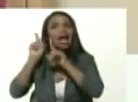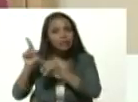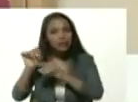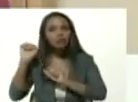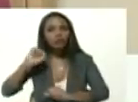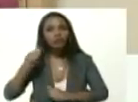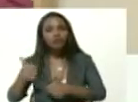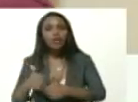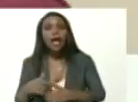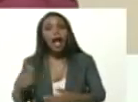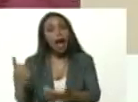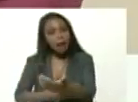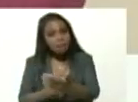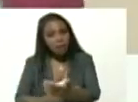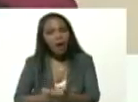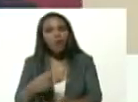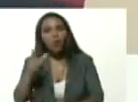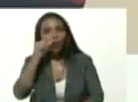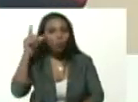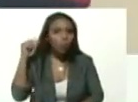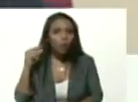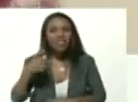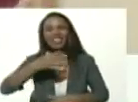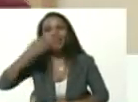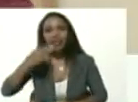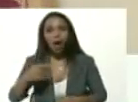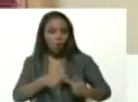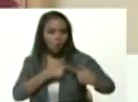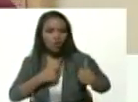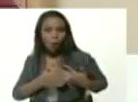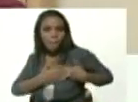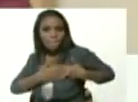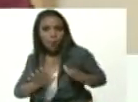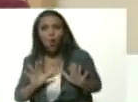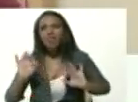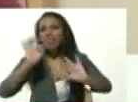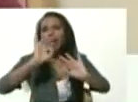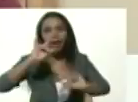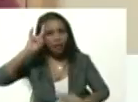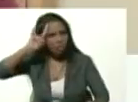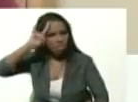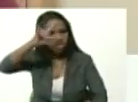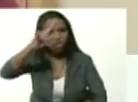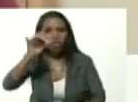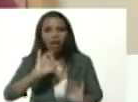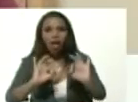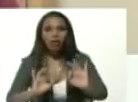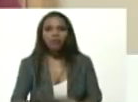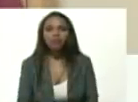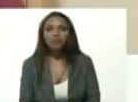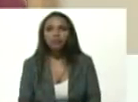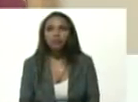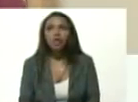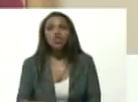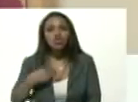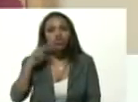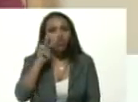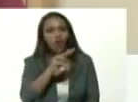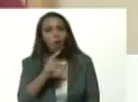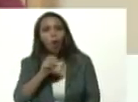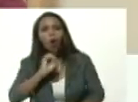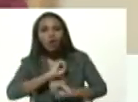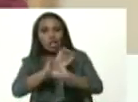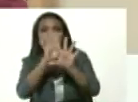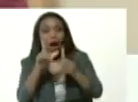entre hermanos y entre hermanas, de verdad, con el corazón abierto, sin maldad. Yo veo la declaración de